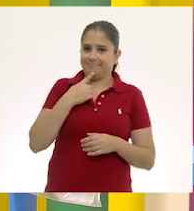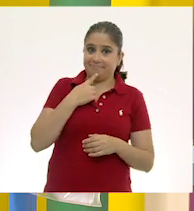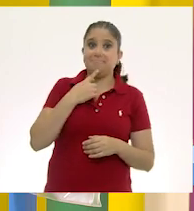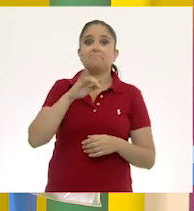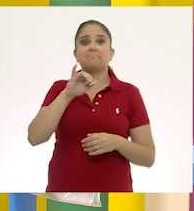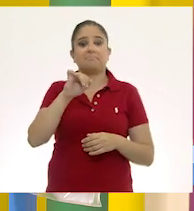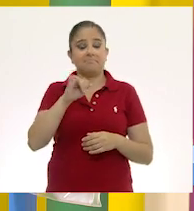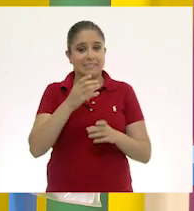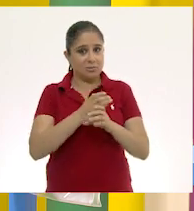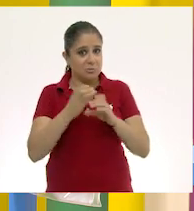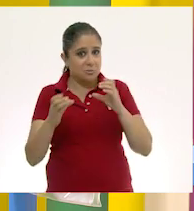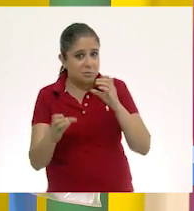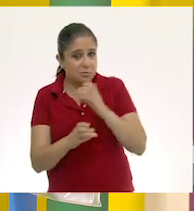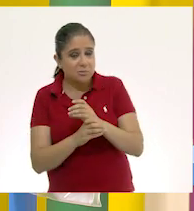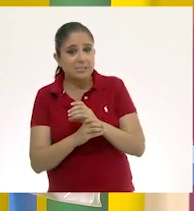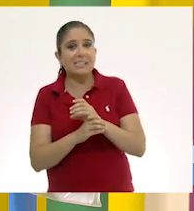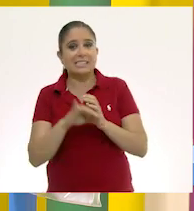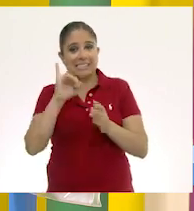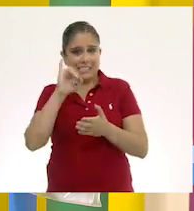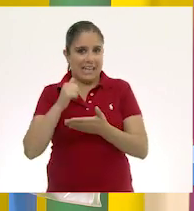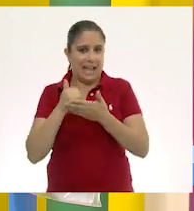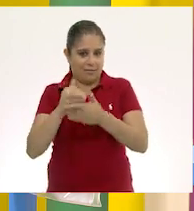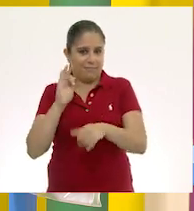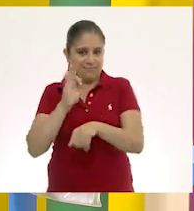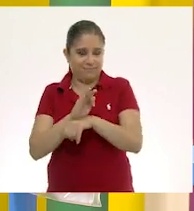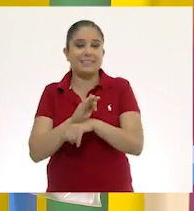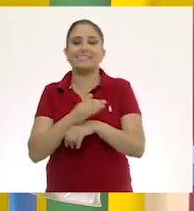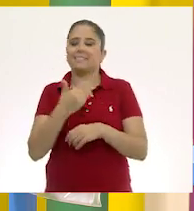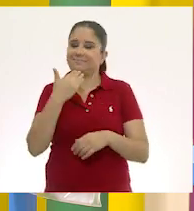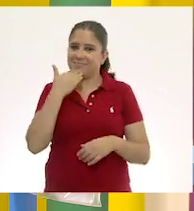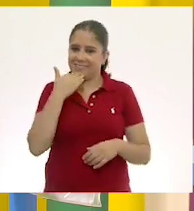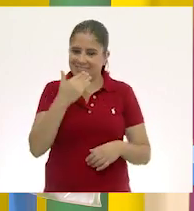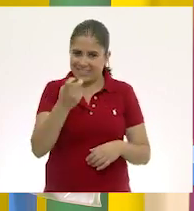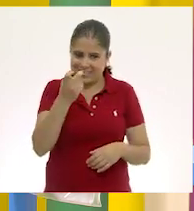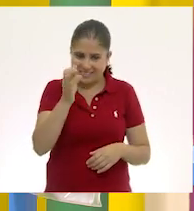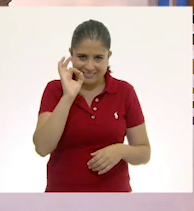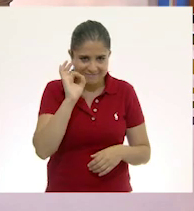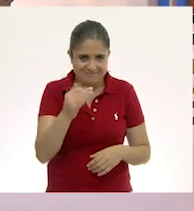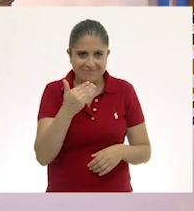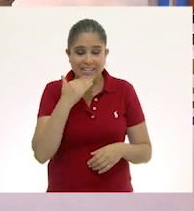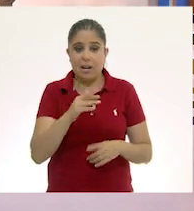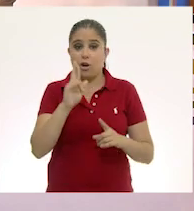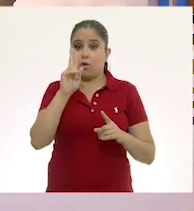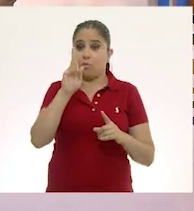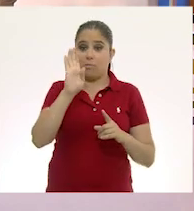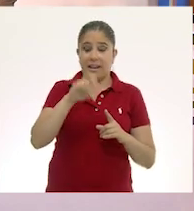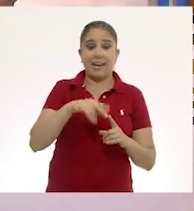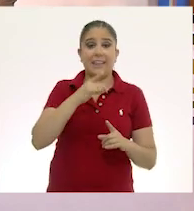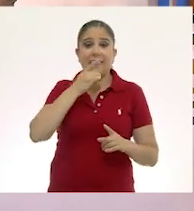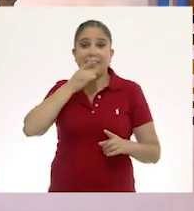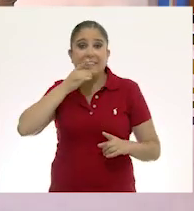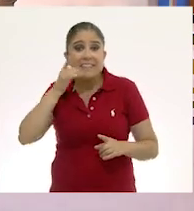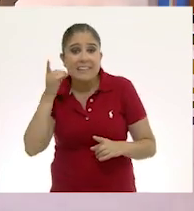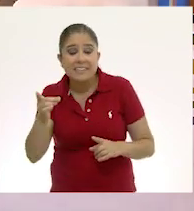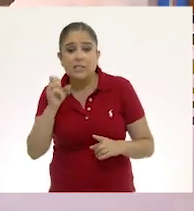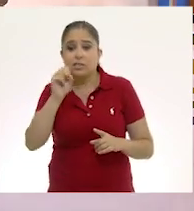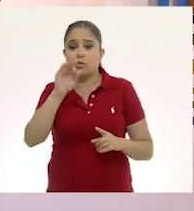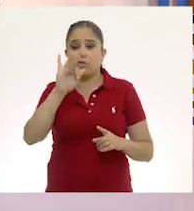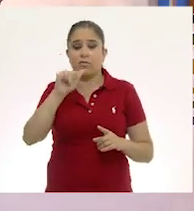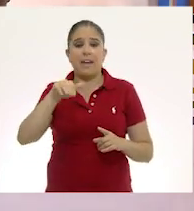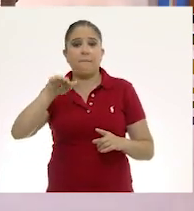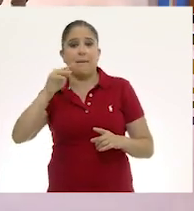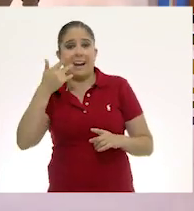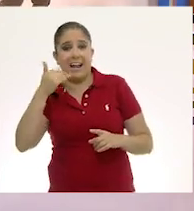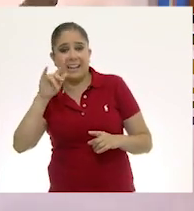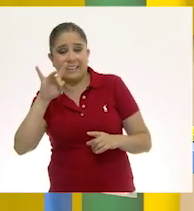Pues en las cosas que sí ayudan, ¿verdad? Así es. Así es. Rubén les dijo a Sofía y a